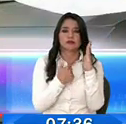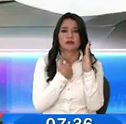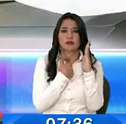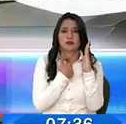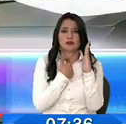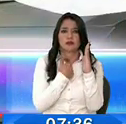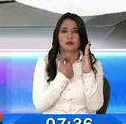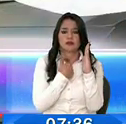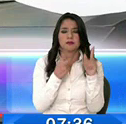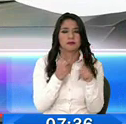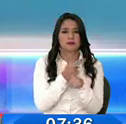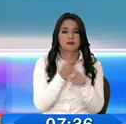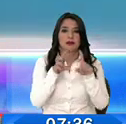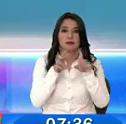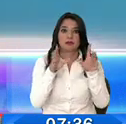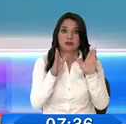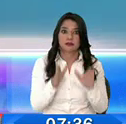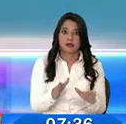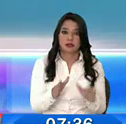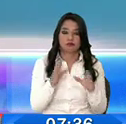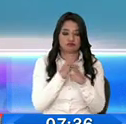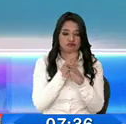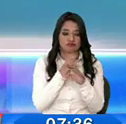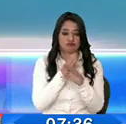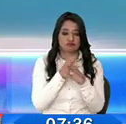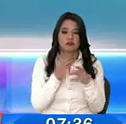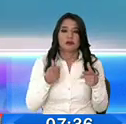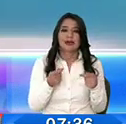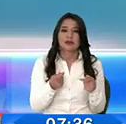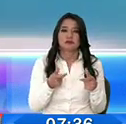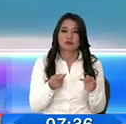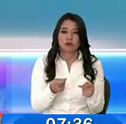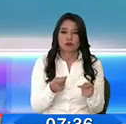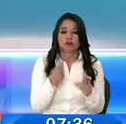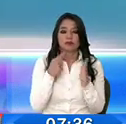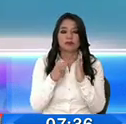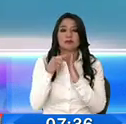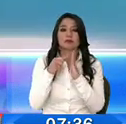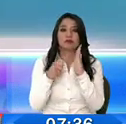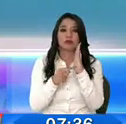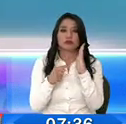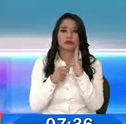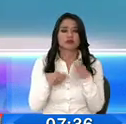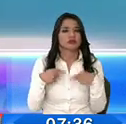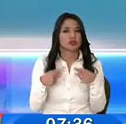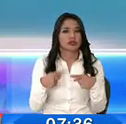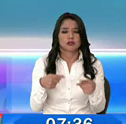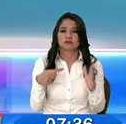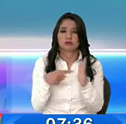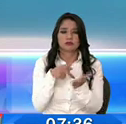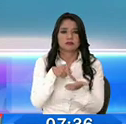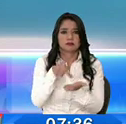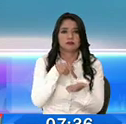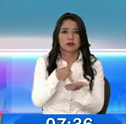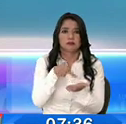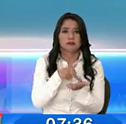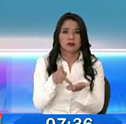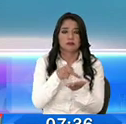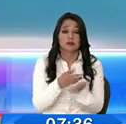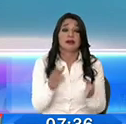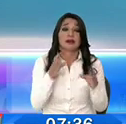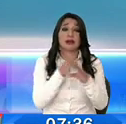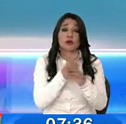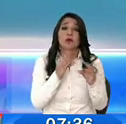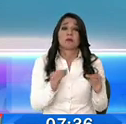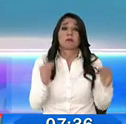porque el empresario cuando hace cálculos de costos porque las tasas nos llegan todos los días hace un sobre cálculo para